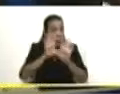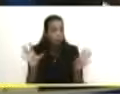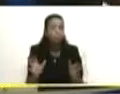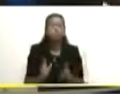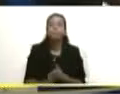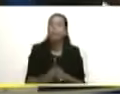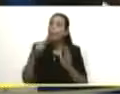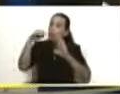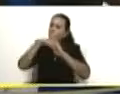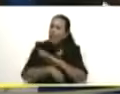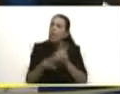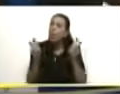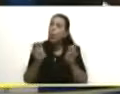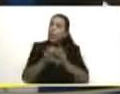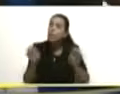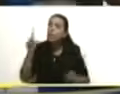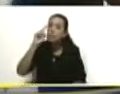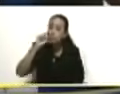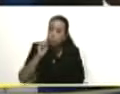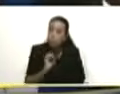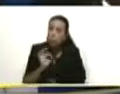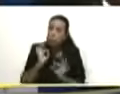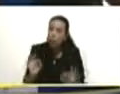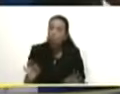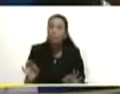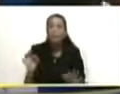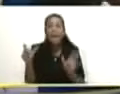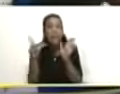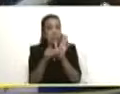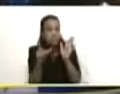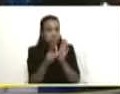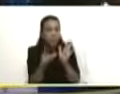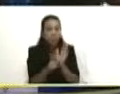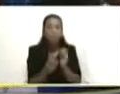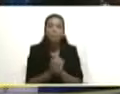entonces a profundizar la educación en liceos,